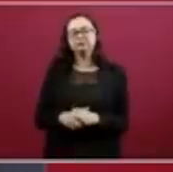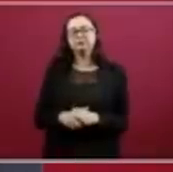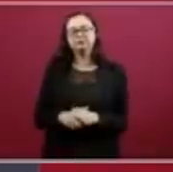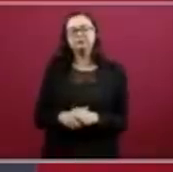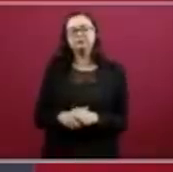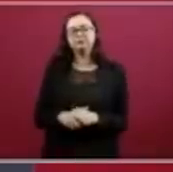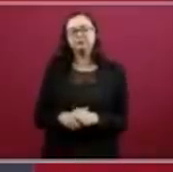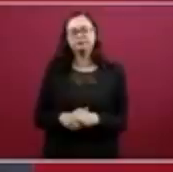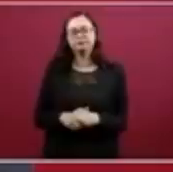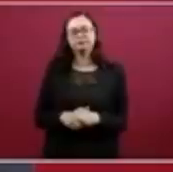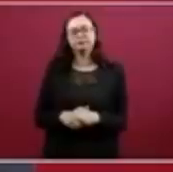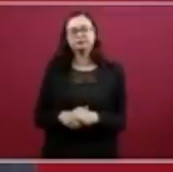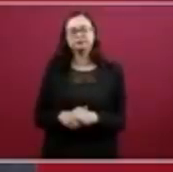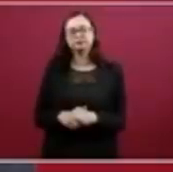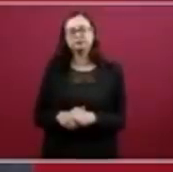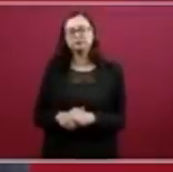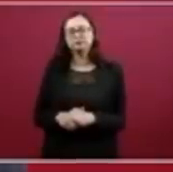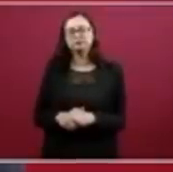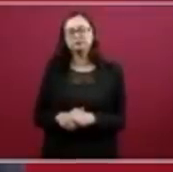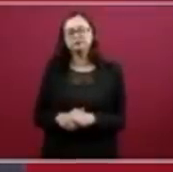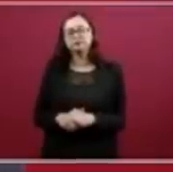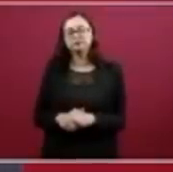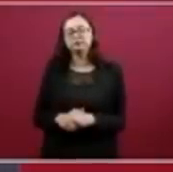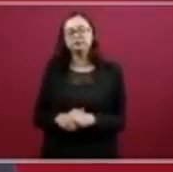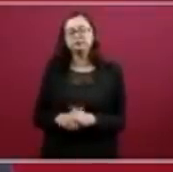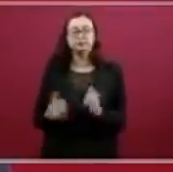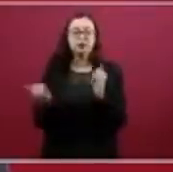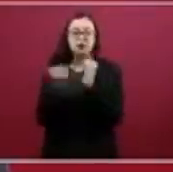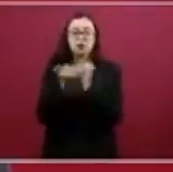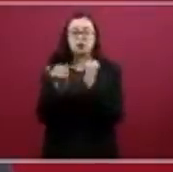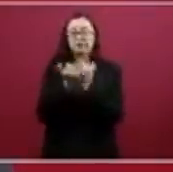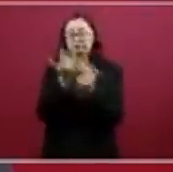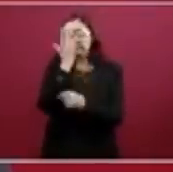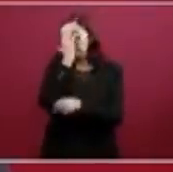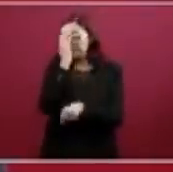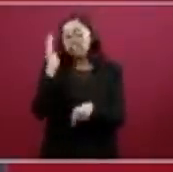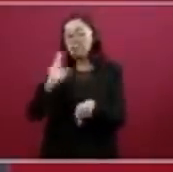olvidar que la política neoliberal